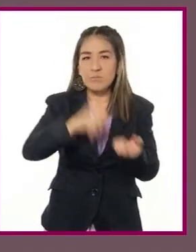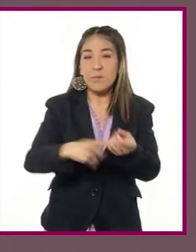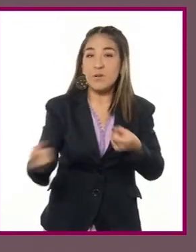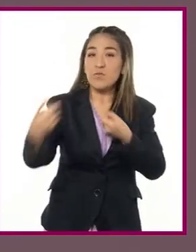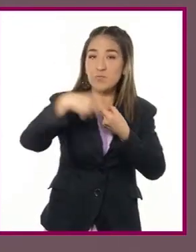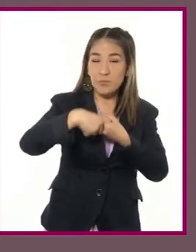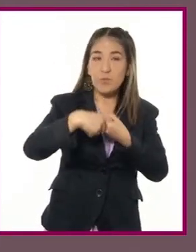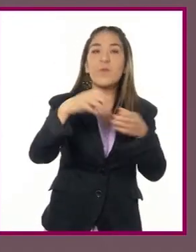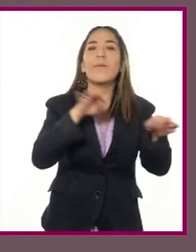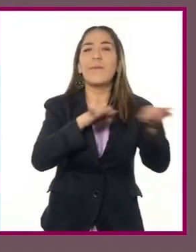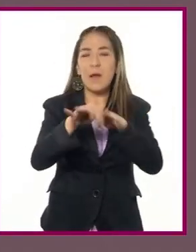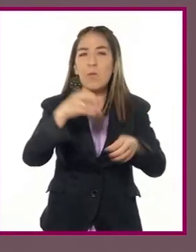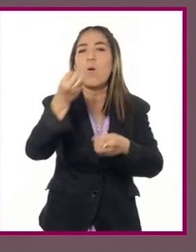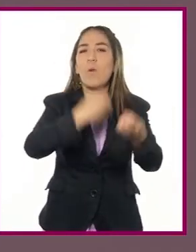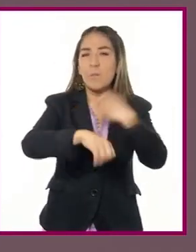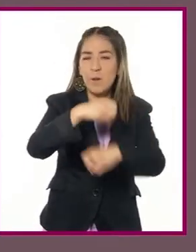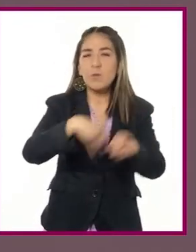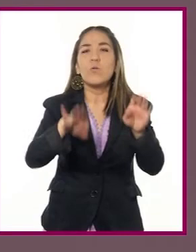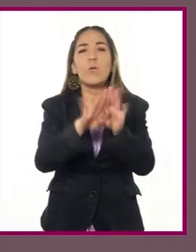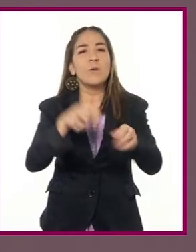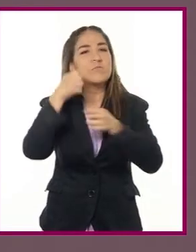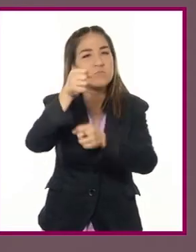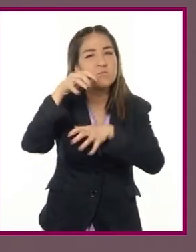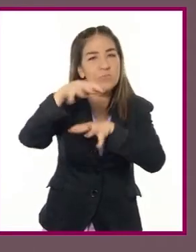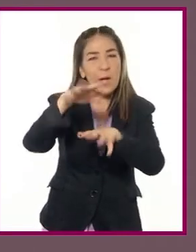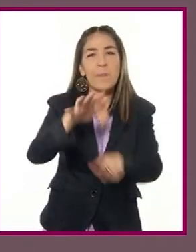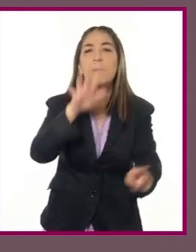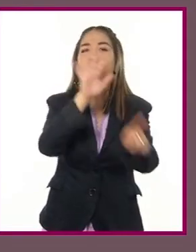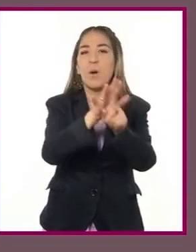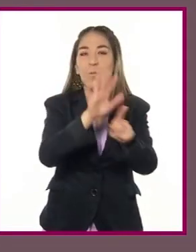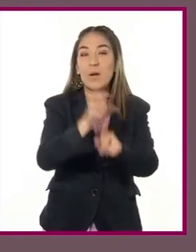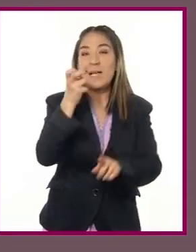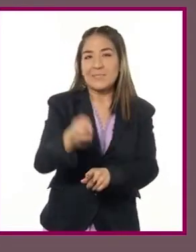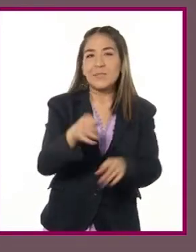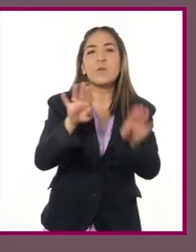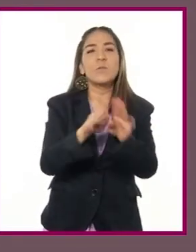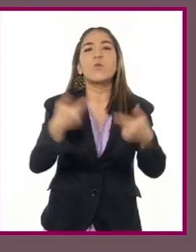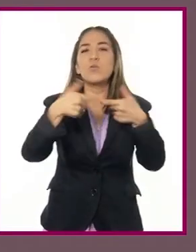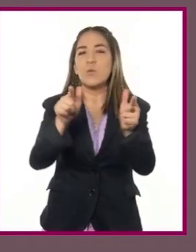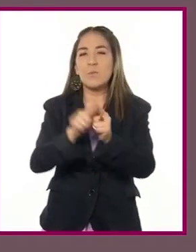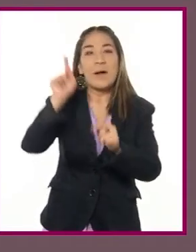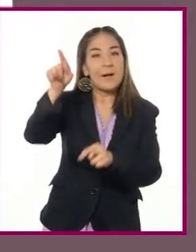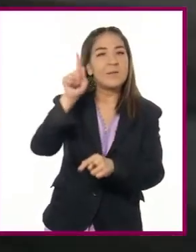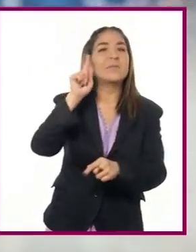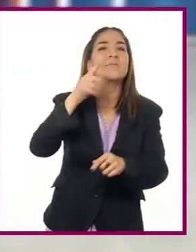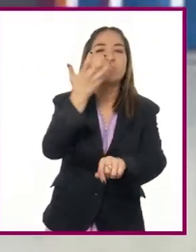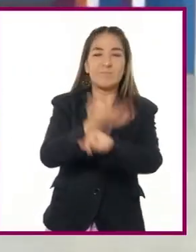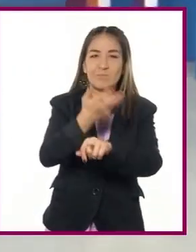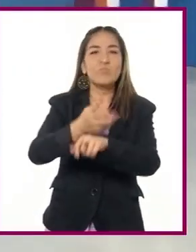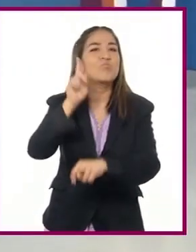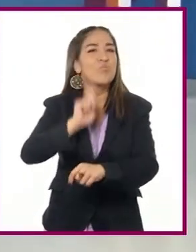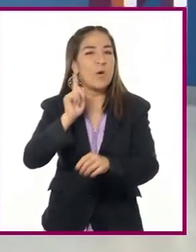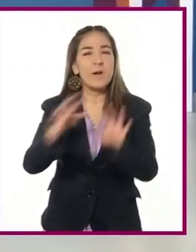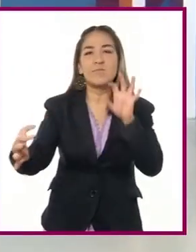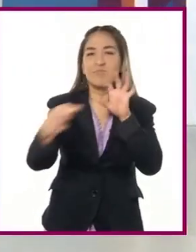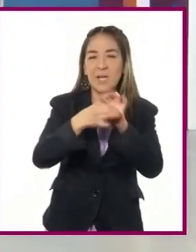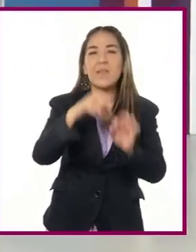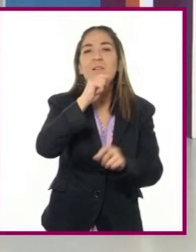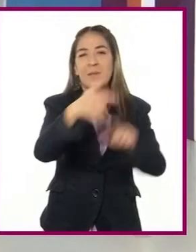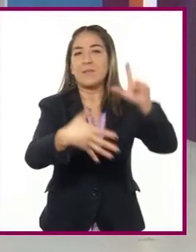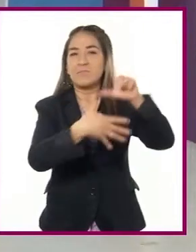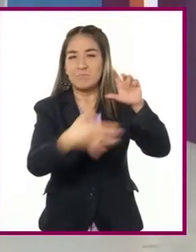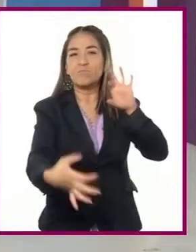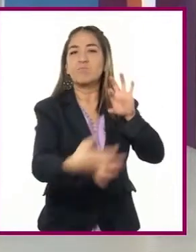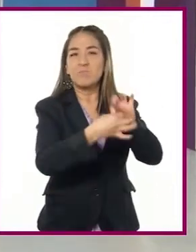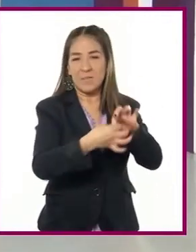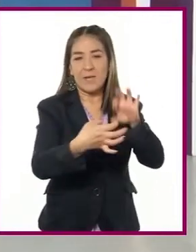general y de las obreras y establecieron vínculos con el feminismo estadounidense y latinoamericano. En 1935